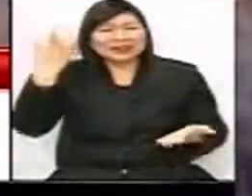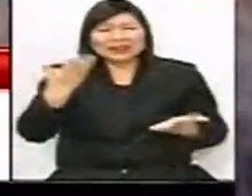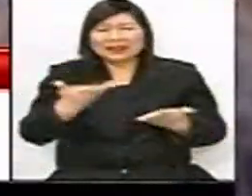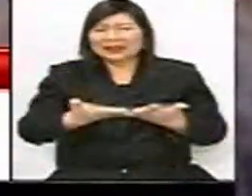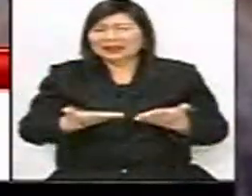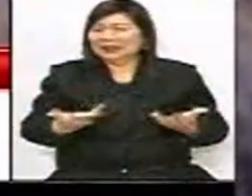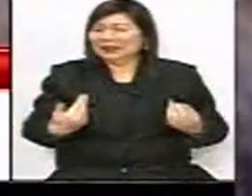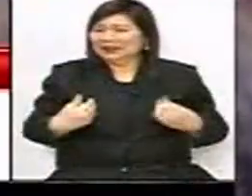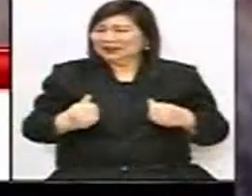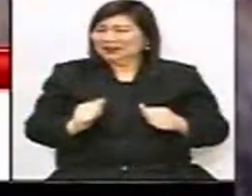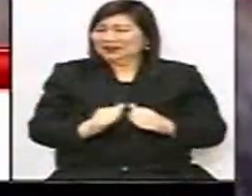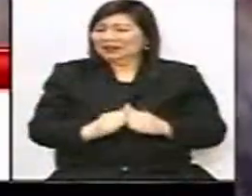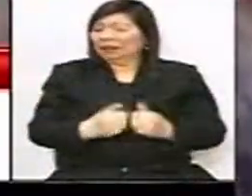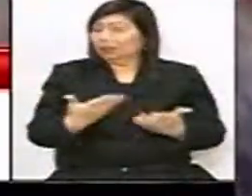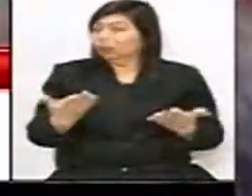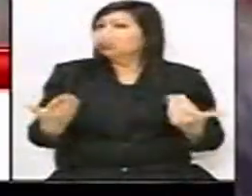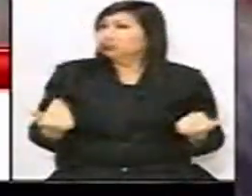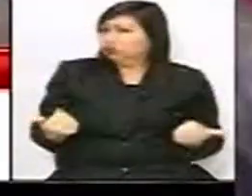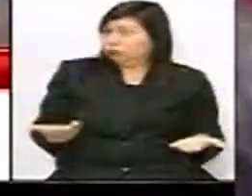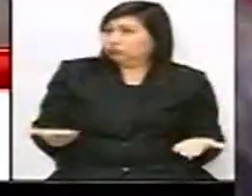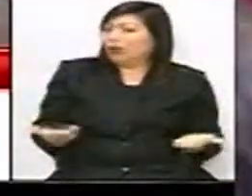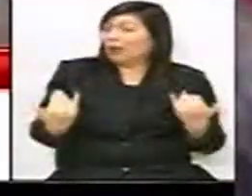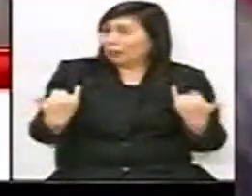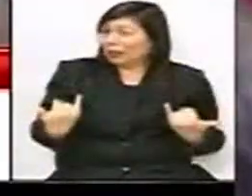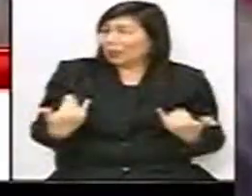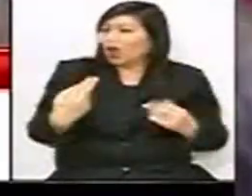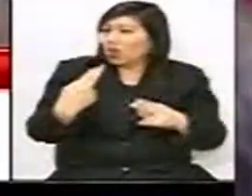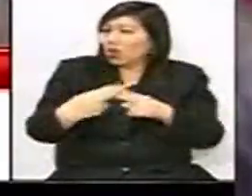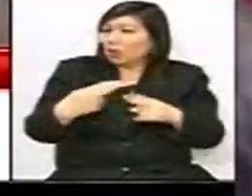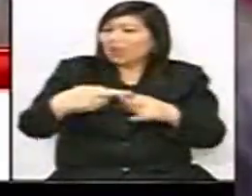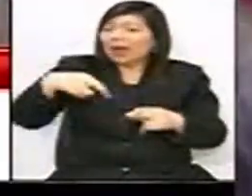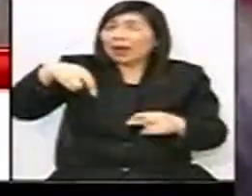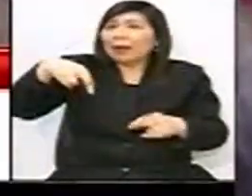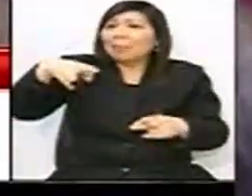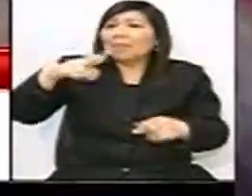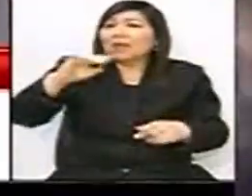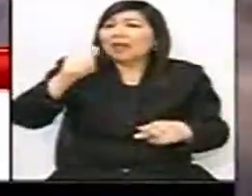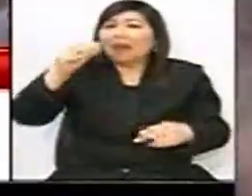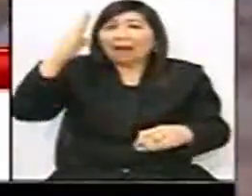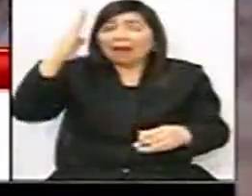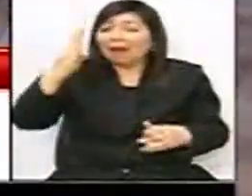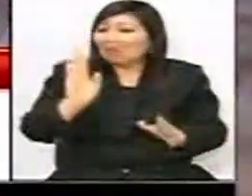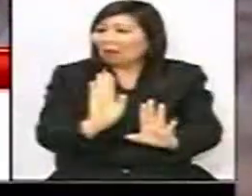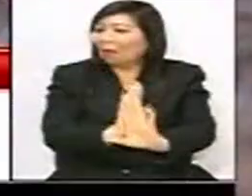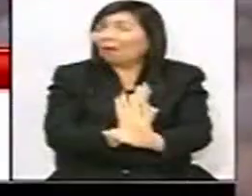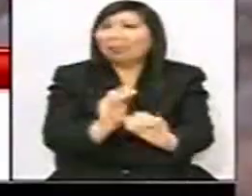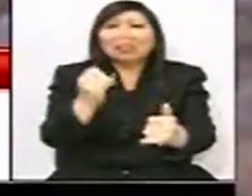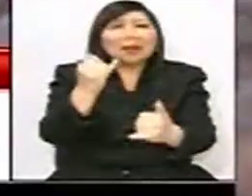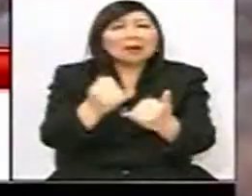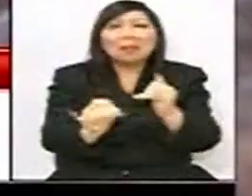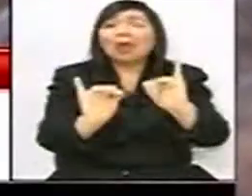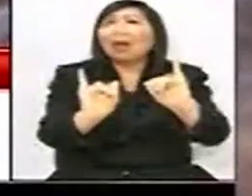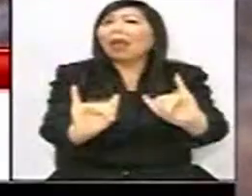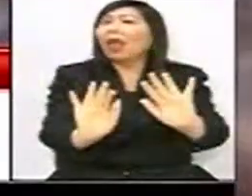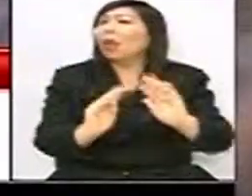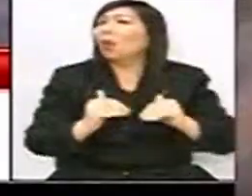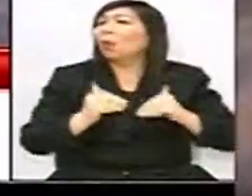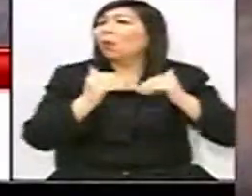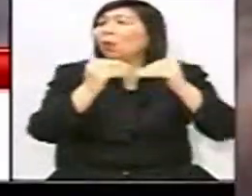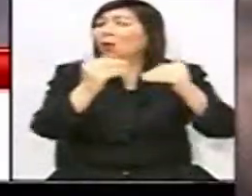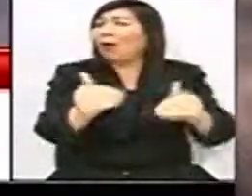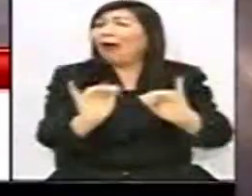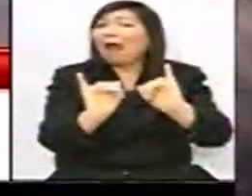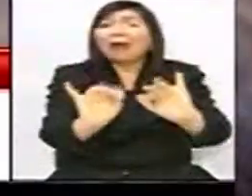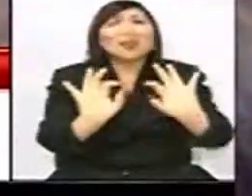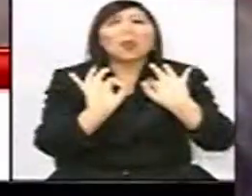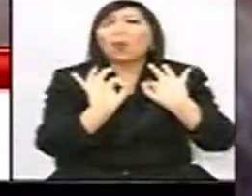unos populistas, presidente, caramba, ahora que tiene el nombre de Ramiro Pralé, ¿la acabaron los apristas? No la acabaron, ahí la dejaron.